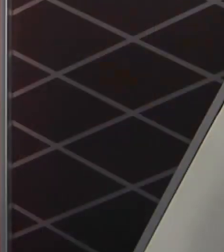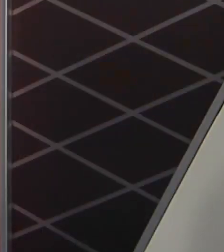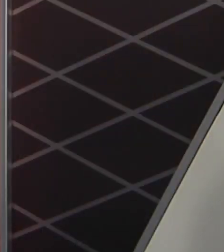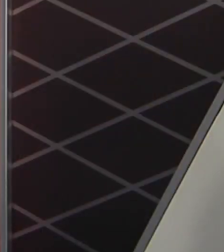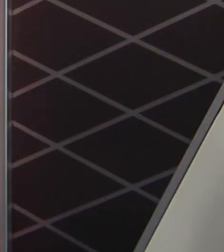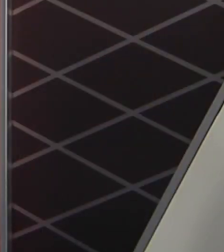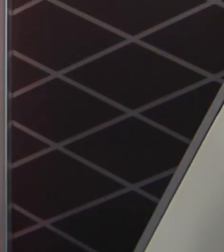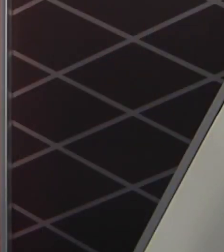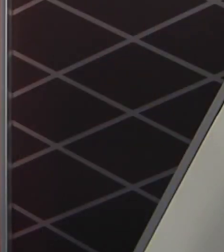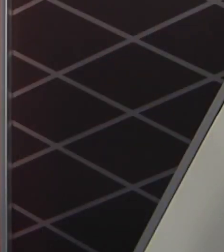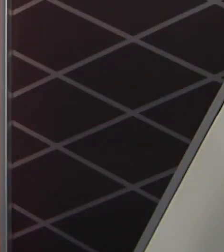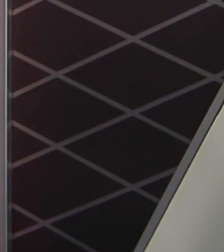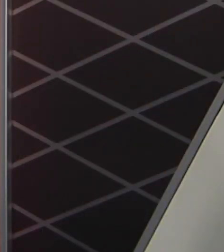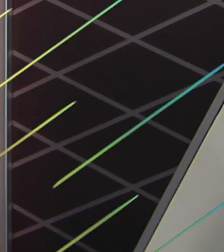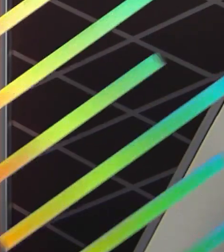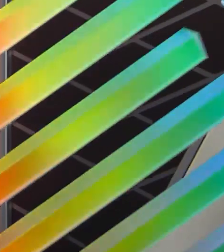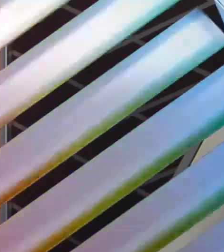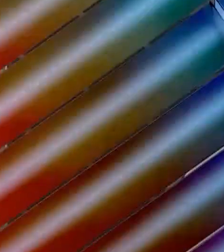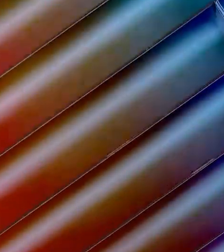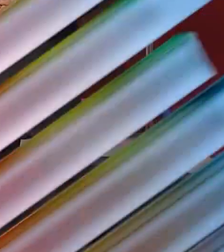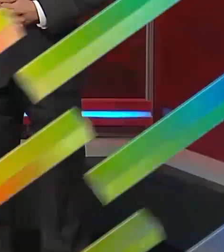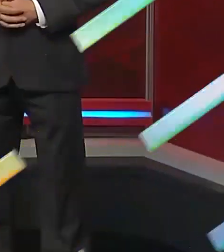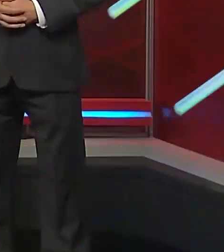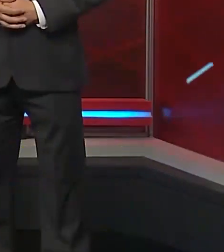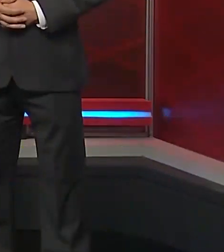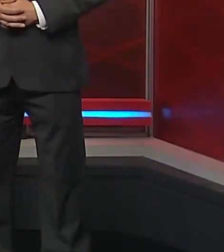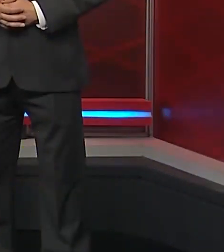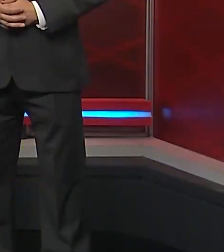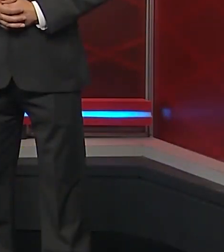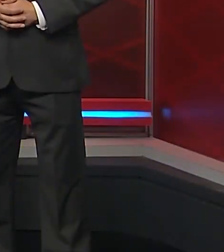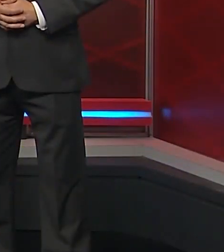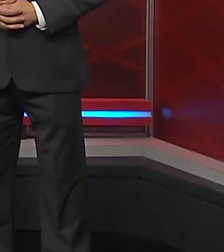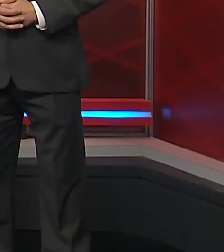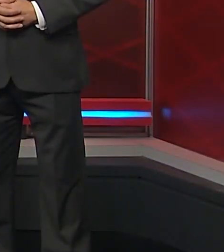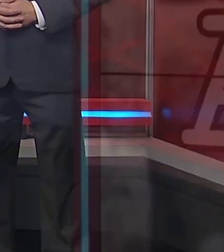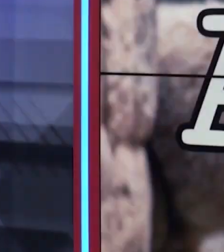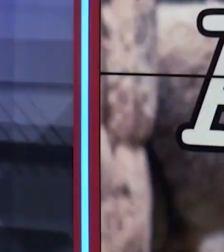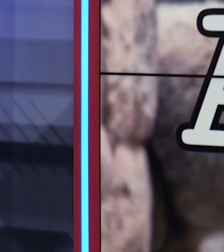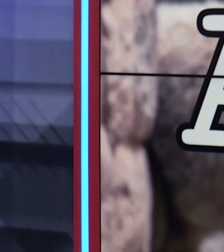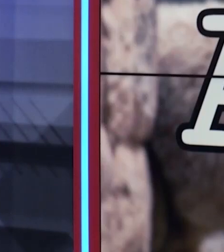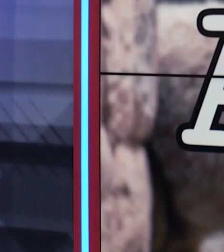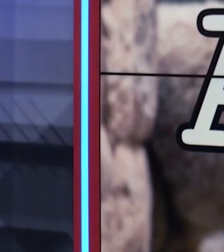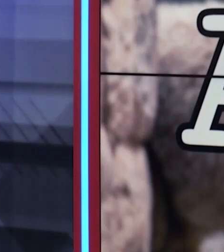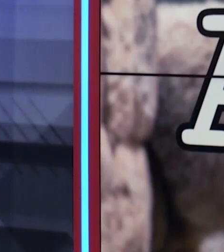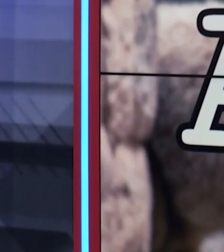mapuche mapuche aimara